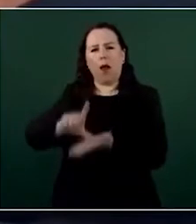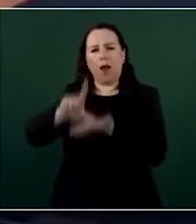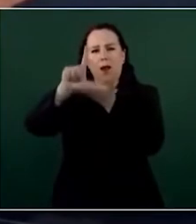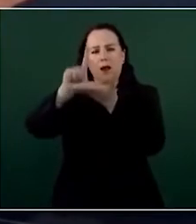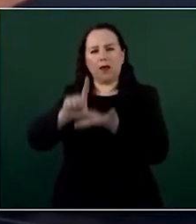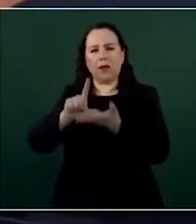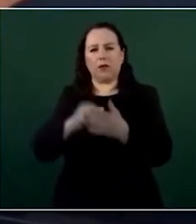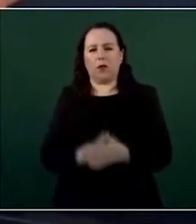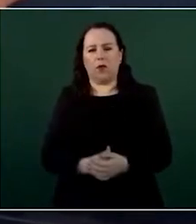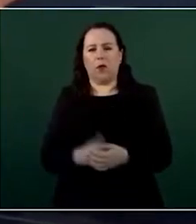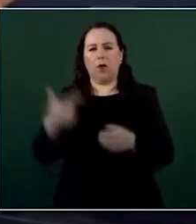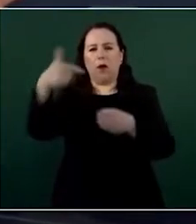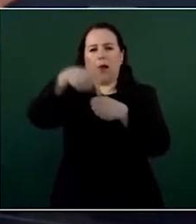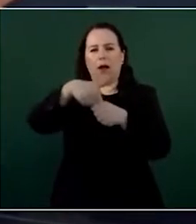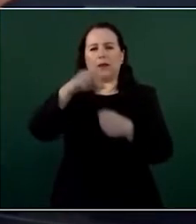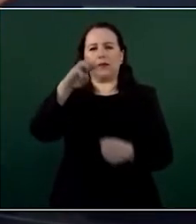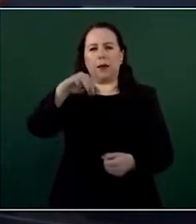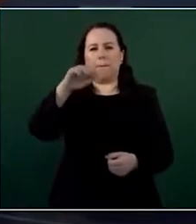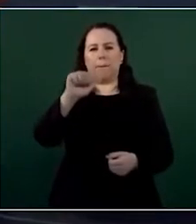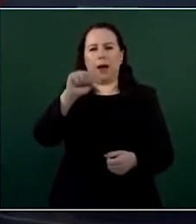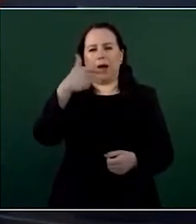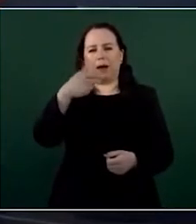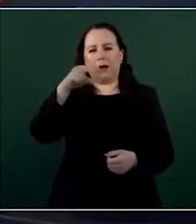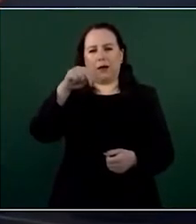gasolina Magna?